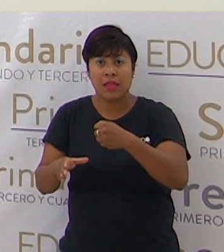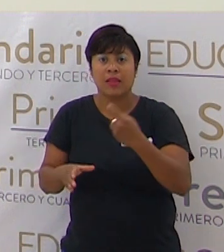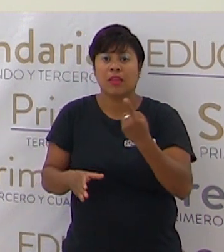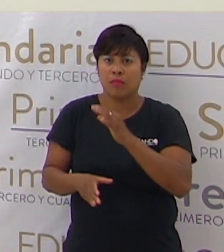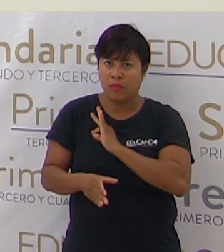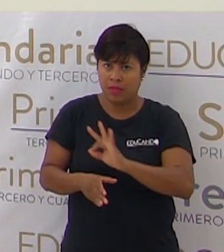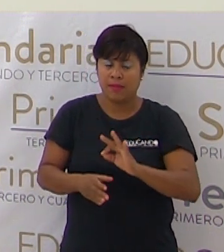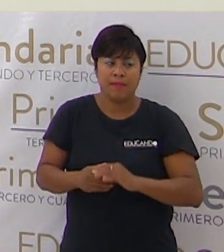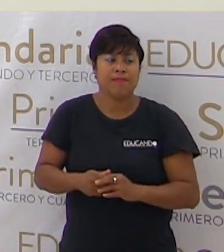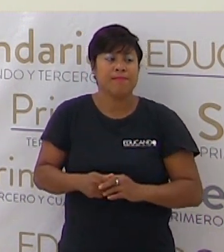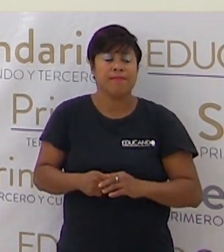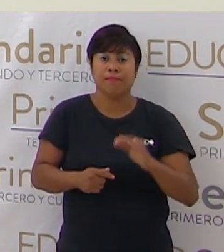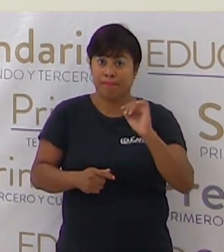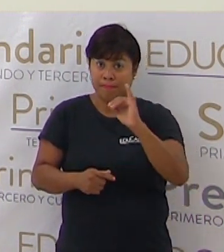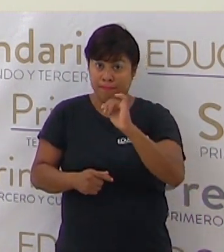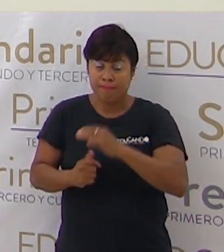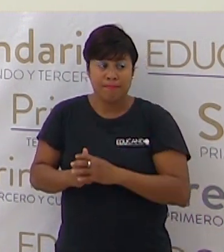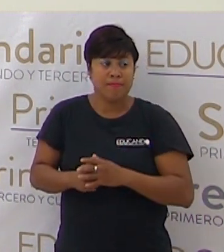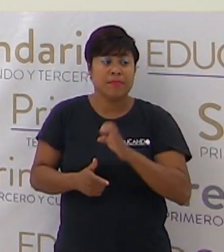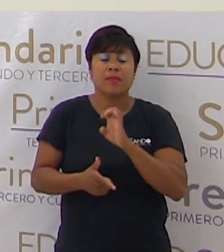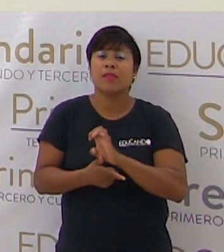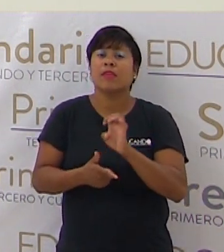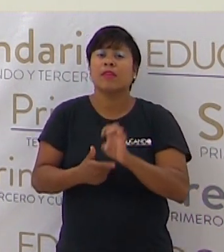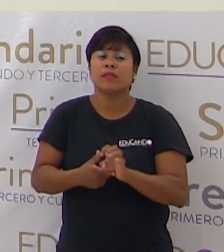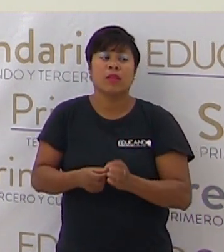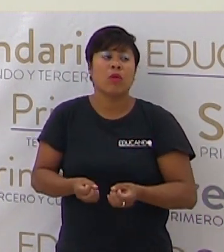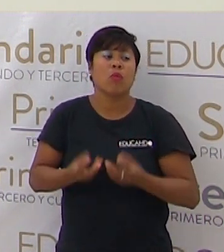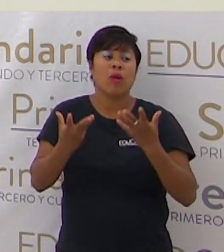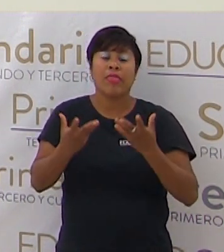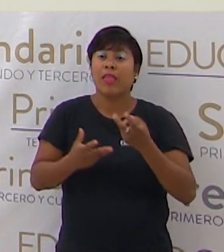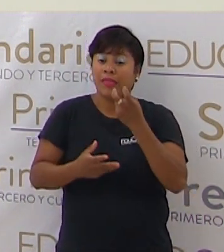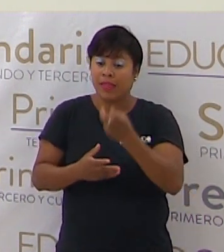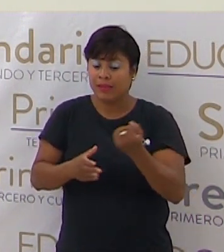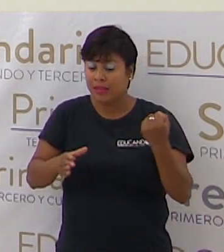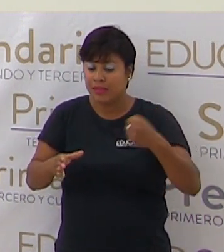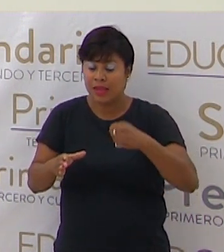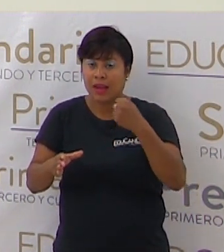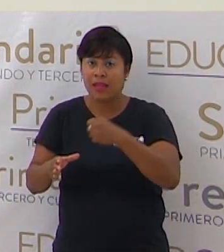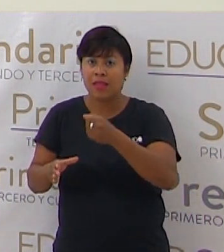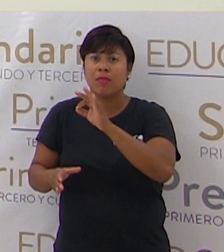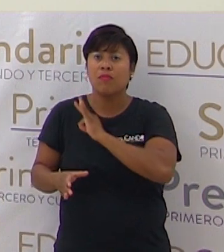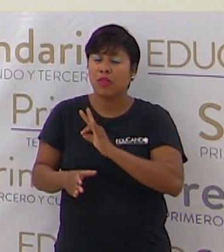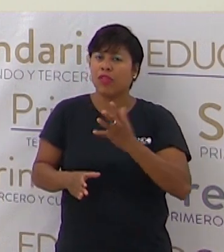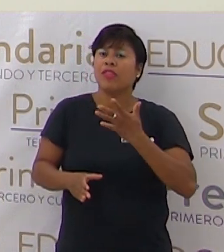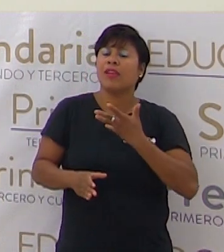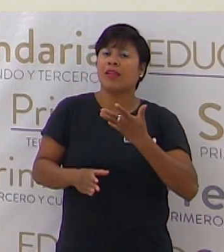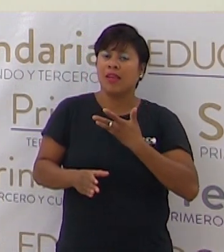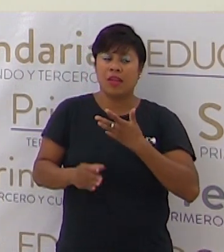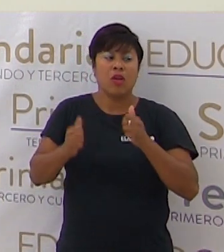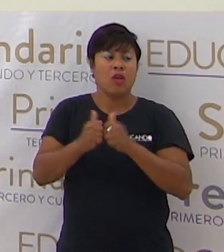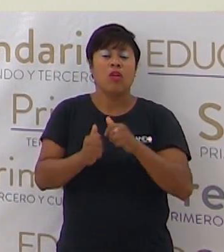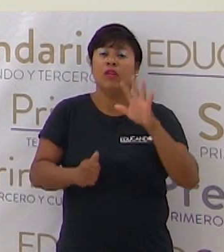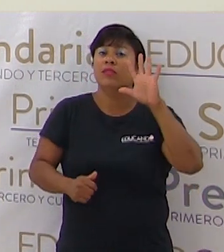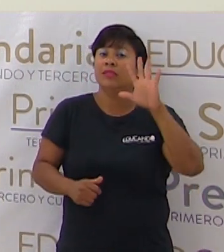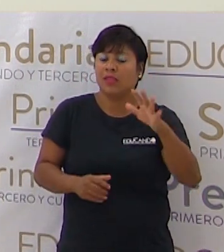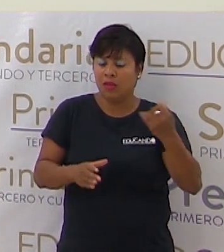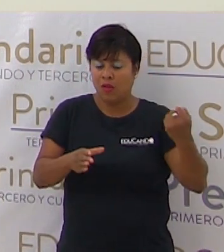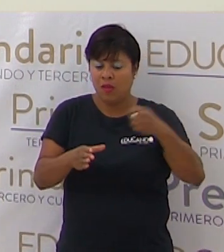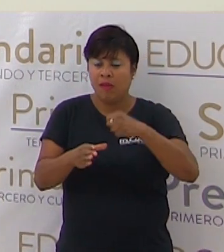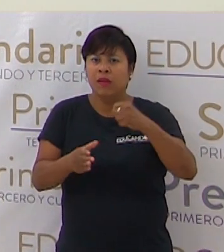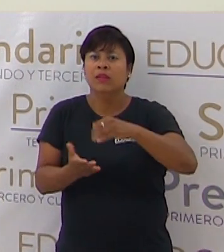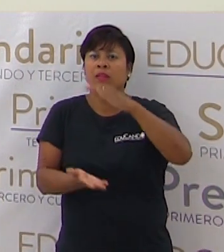a salir, ¿sí? Entonces, ¿cuántas de estas jarritas puedo obtener con